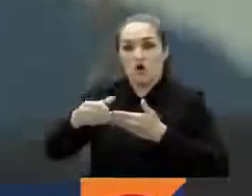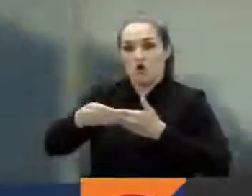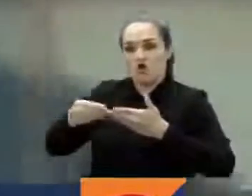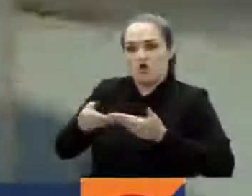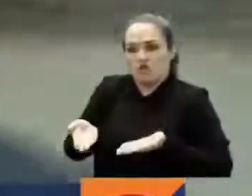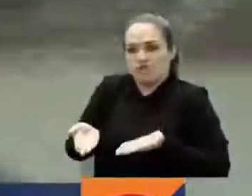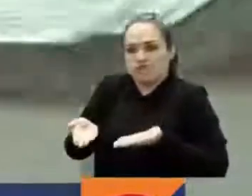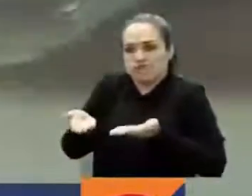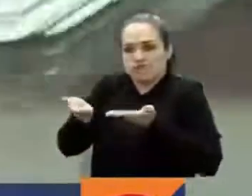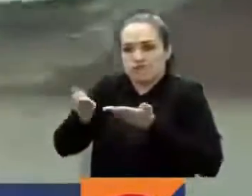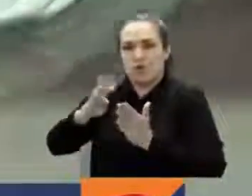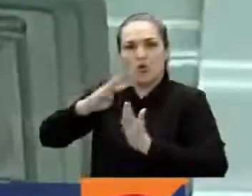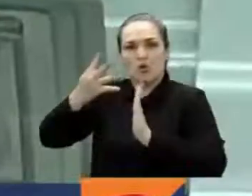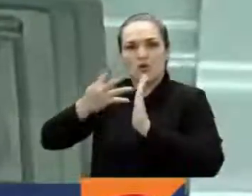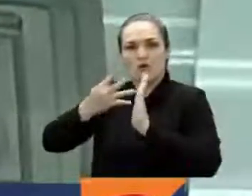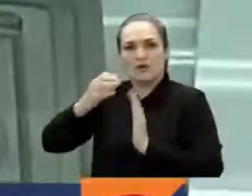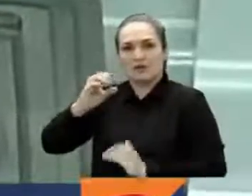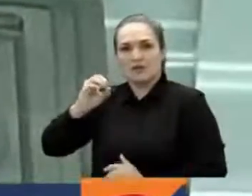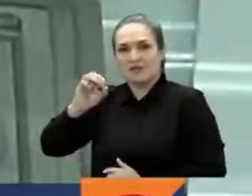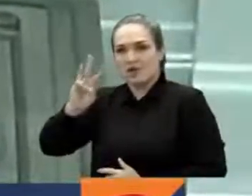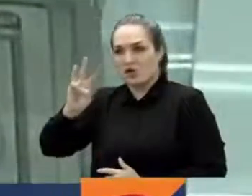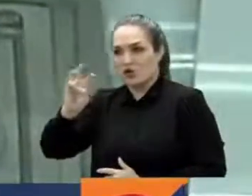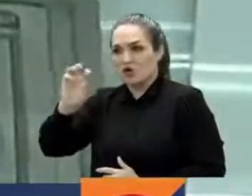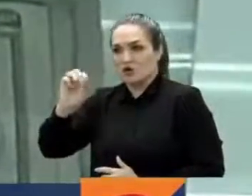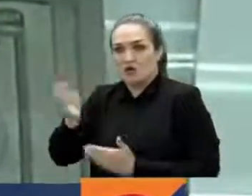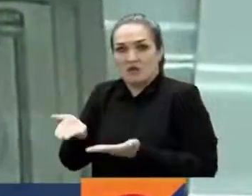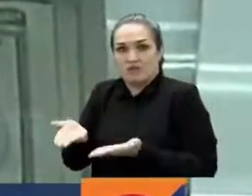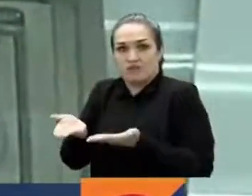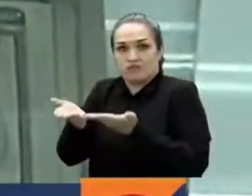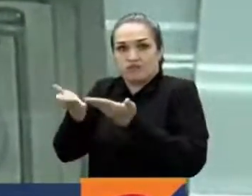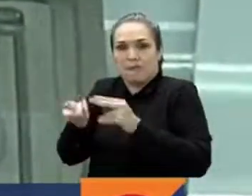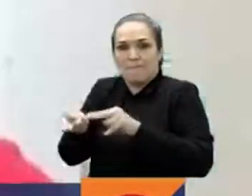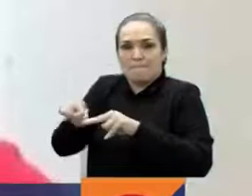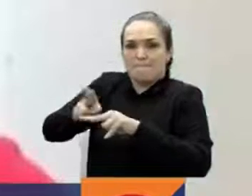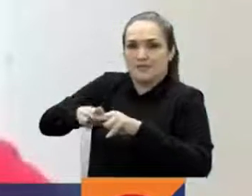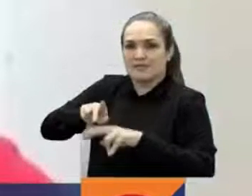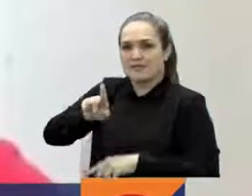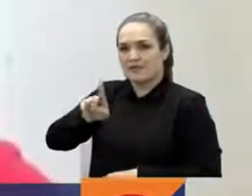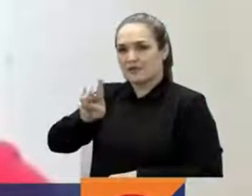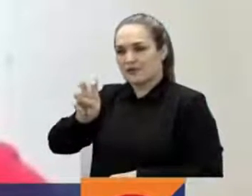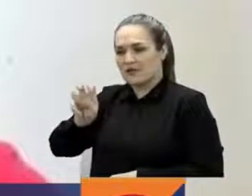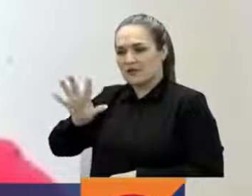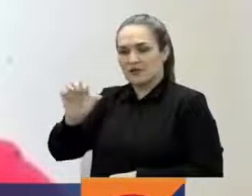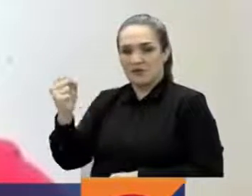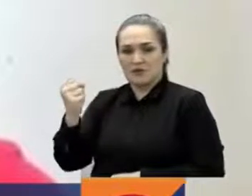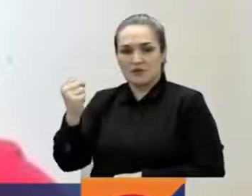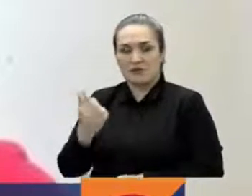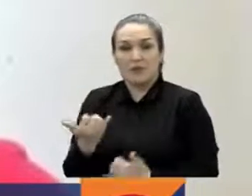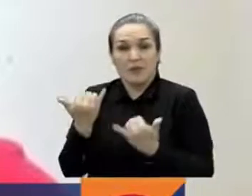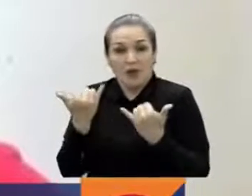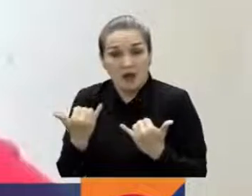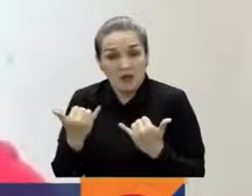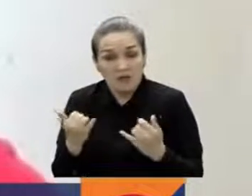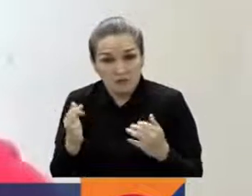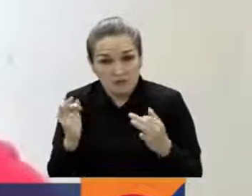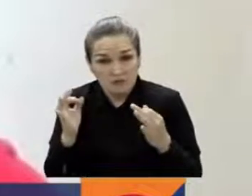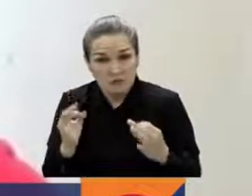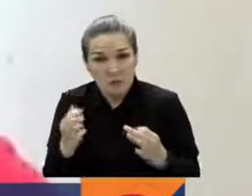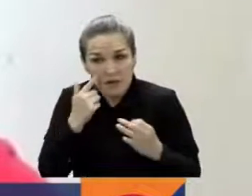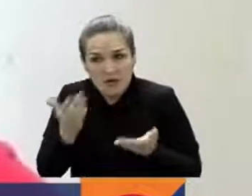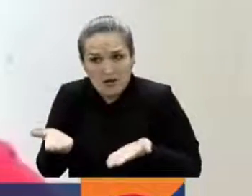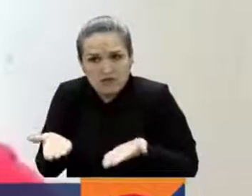los 4.080 pesos, lo que significó un incremento de 175 pesos. Pareciera estar siendo una